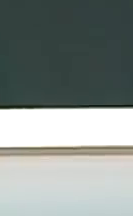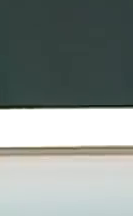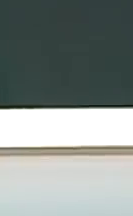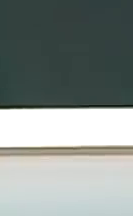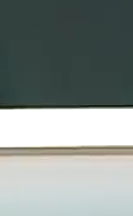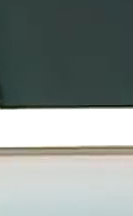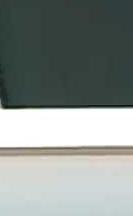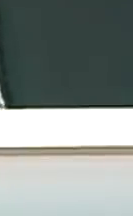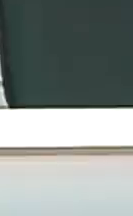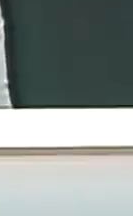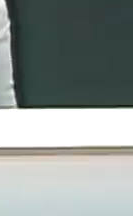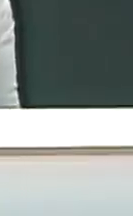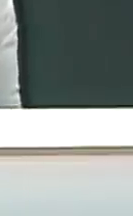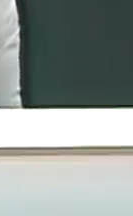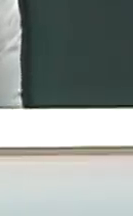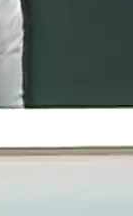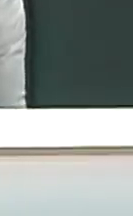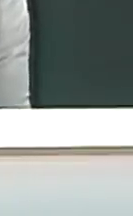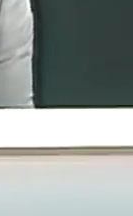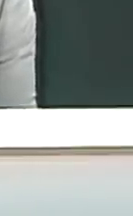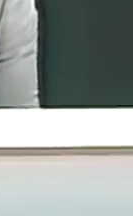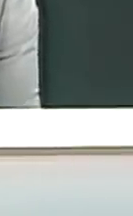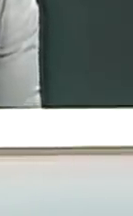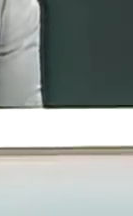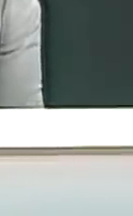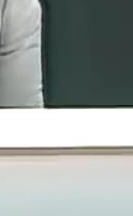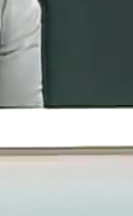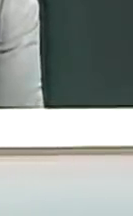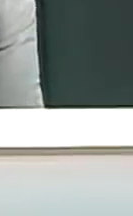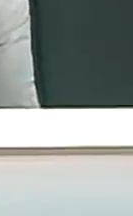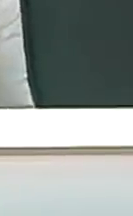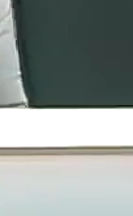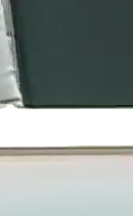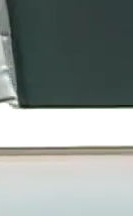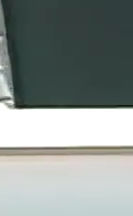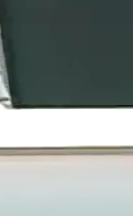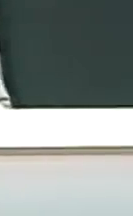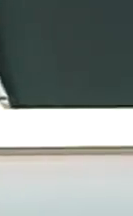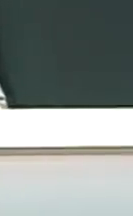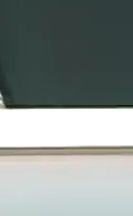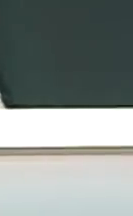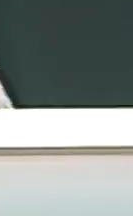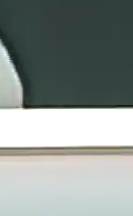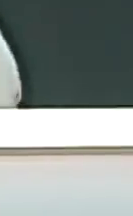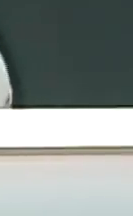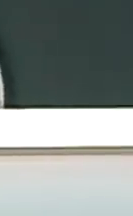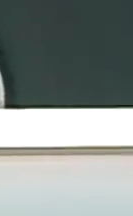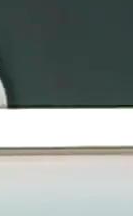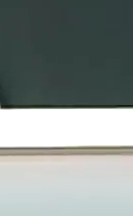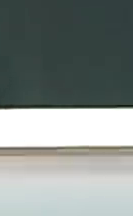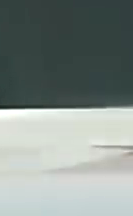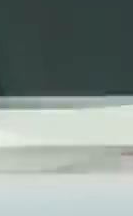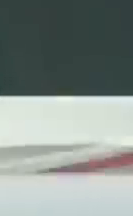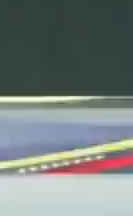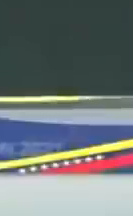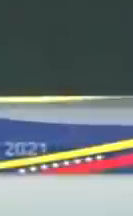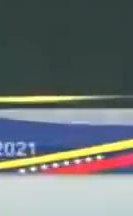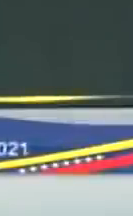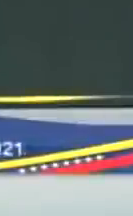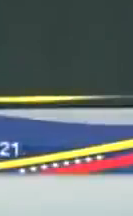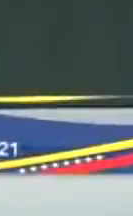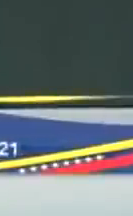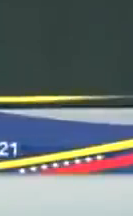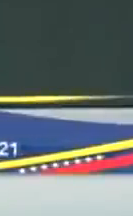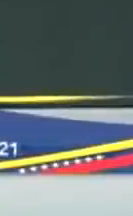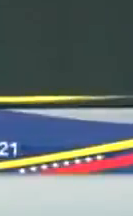permitan sustituir importaciones, señor presidente, una tarea que nos asignó en el Polo Científico-Tecnológico en materia de telecomunicaciones, las mangas